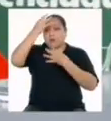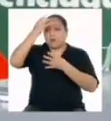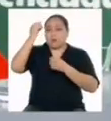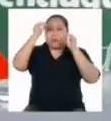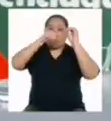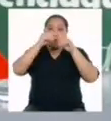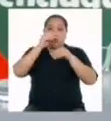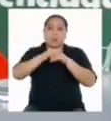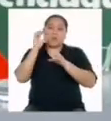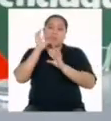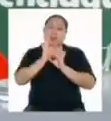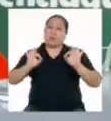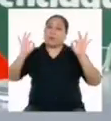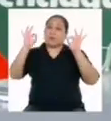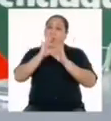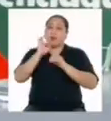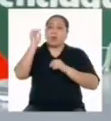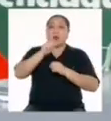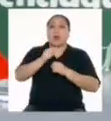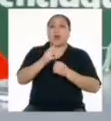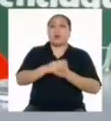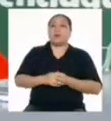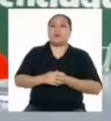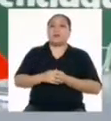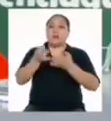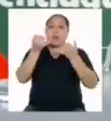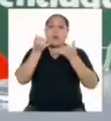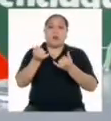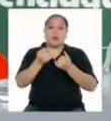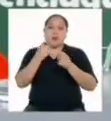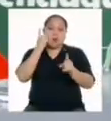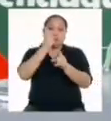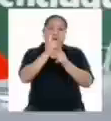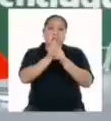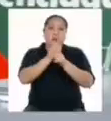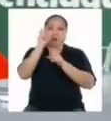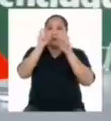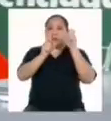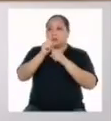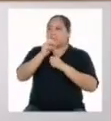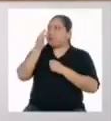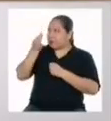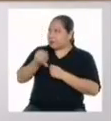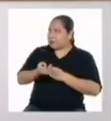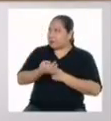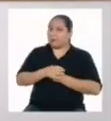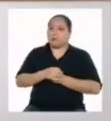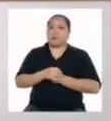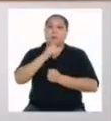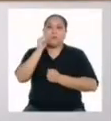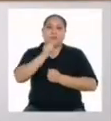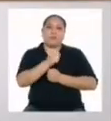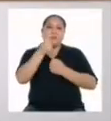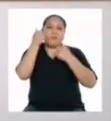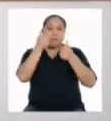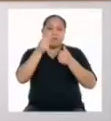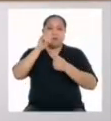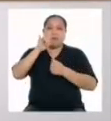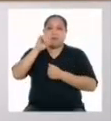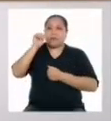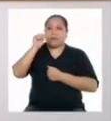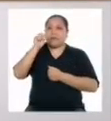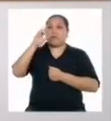que colocaremos es muy importante. Esta debe ser actual y adecuada al público. ¿Es así, no? Sí, muy